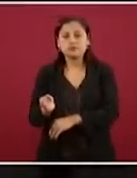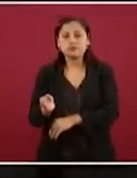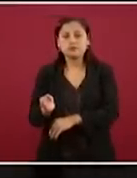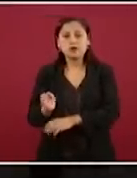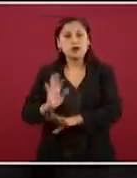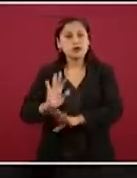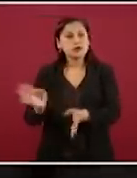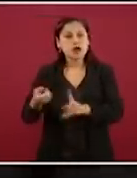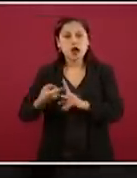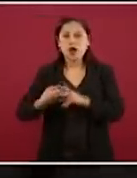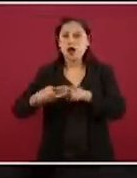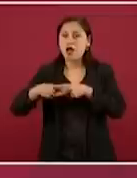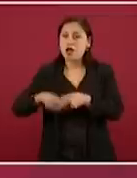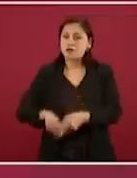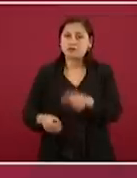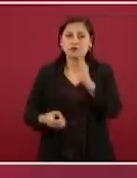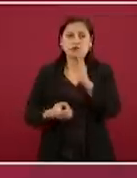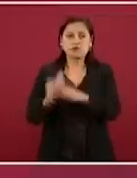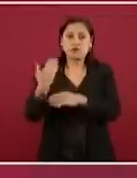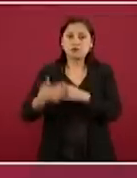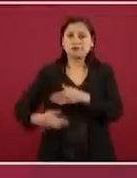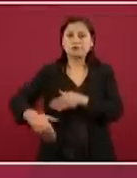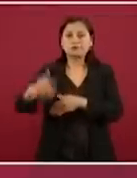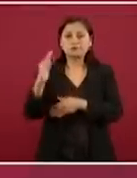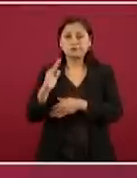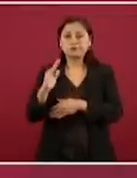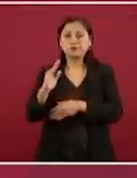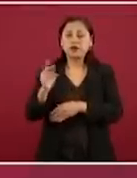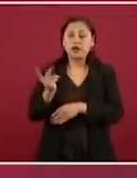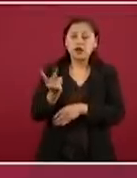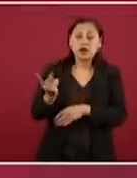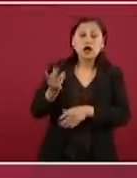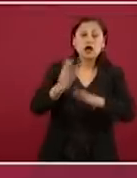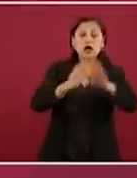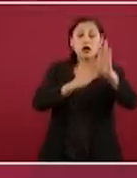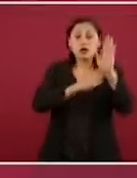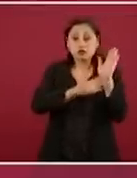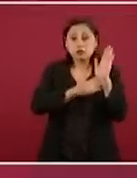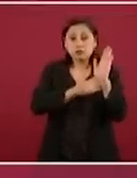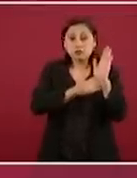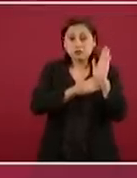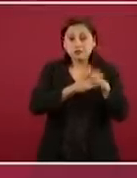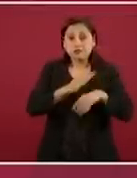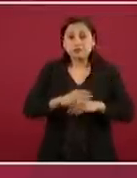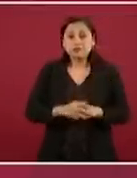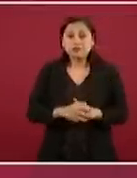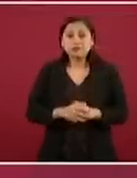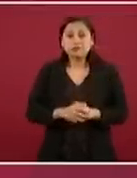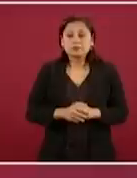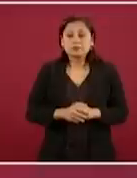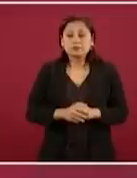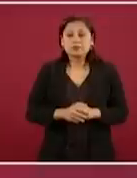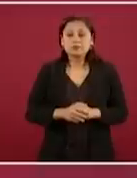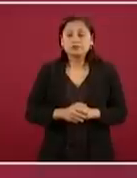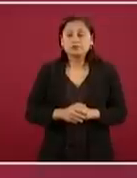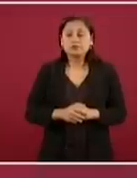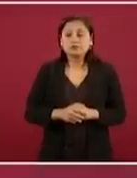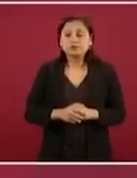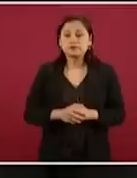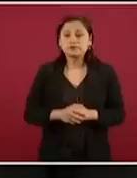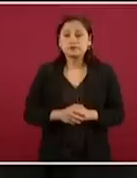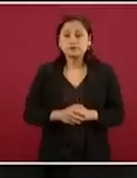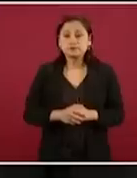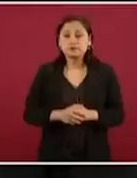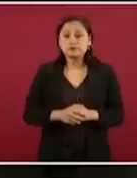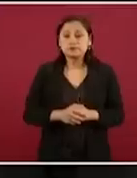iniciar una etapa nueva, con el compromiso de que se iba